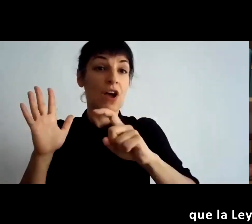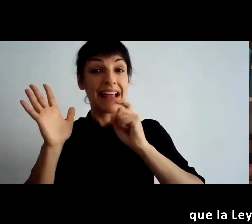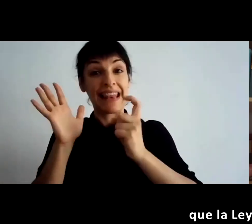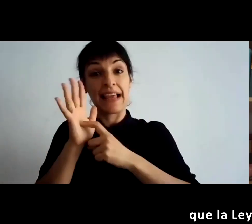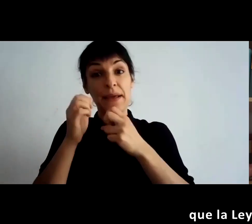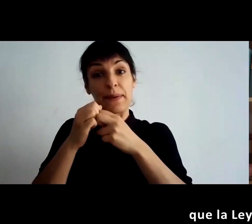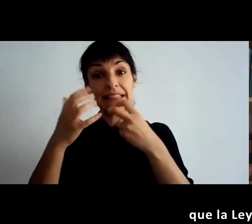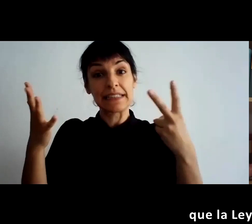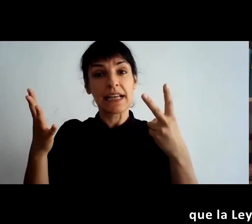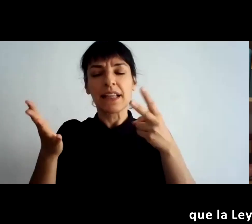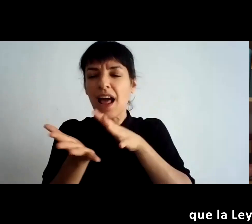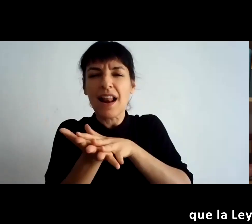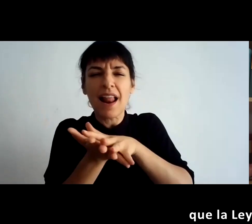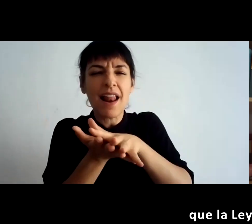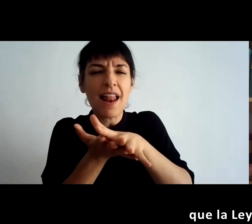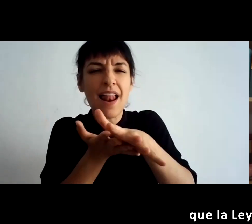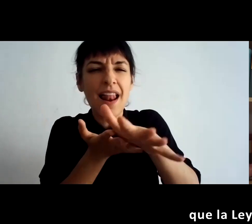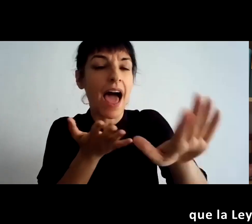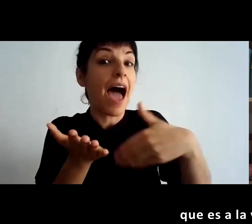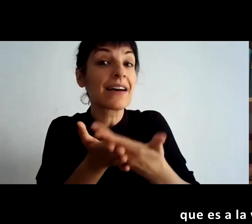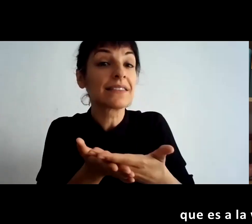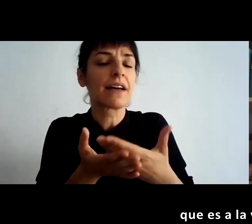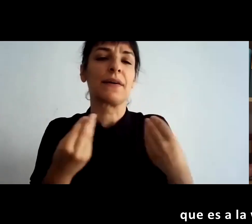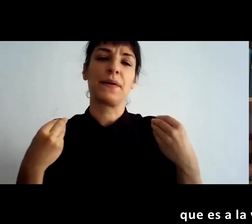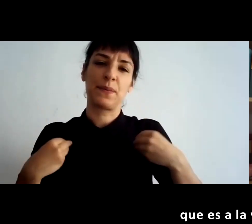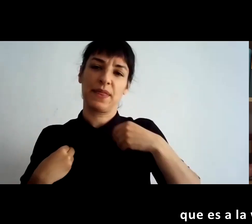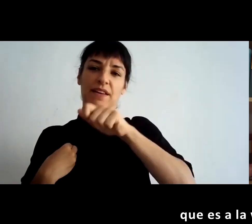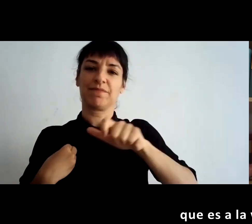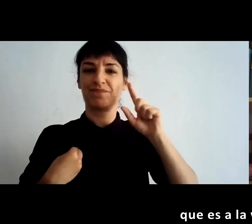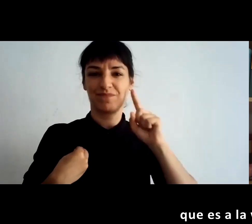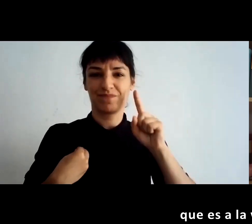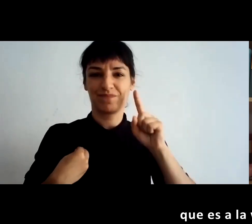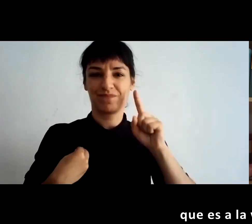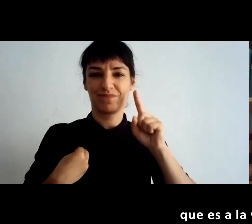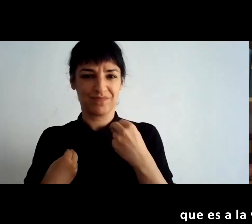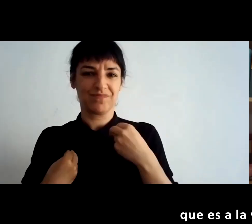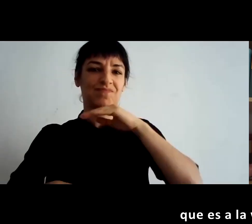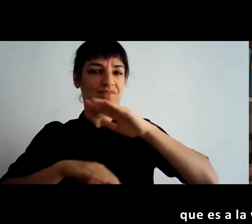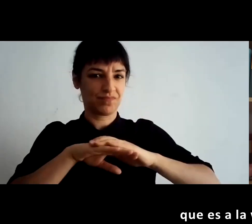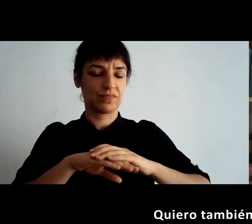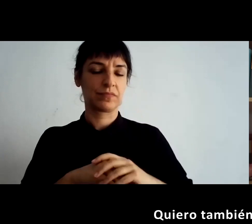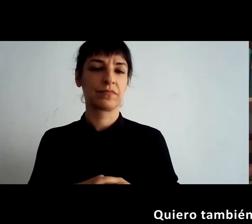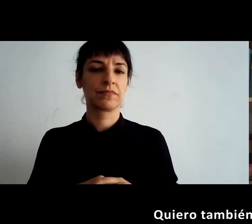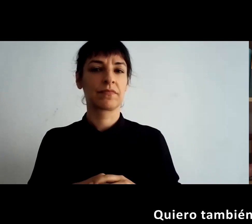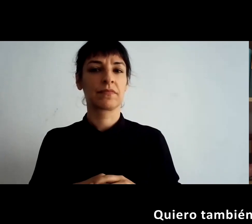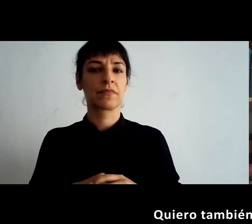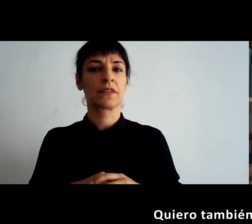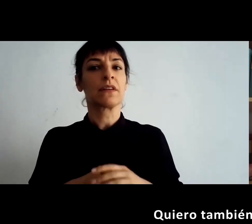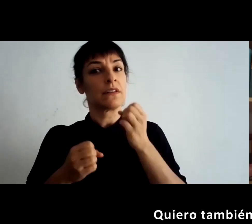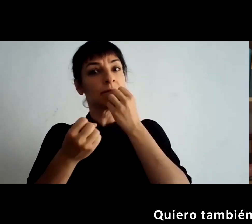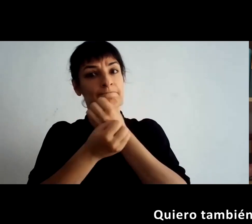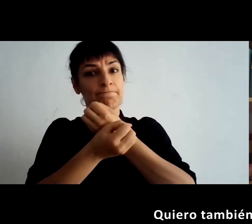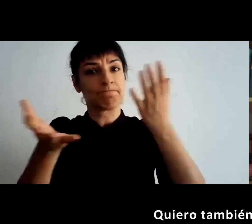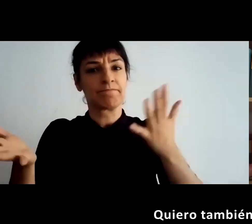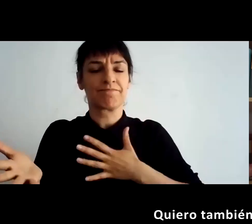27 llegue donde tiene que llegar, que es a la vida de las personas sordas y sordociegas. Quiero también